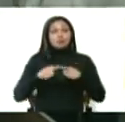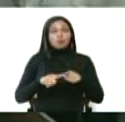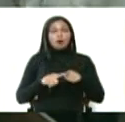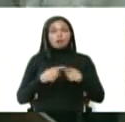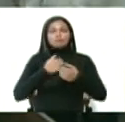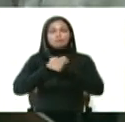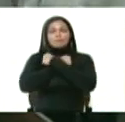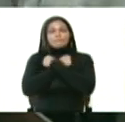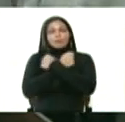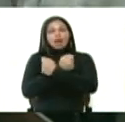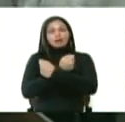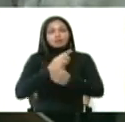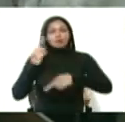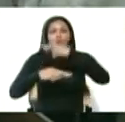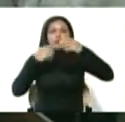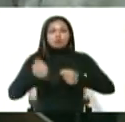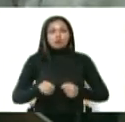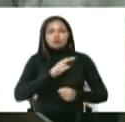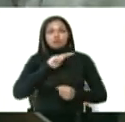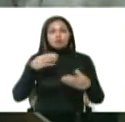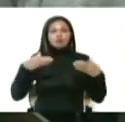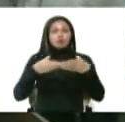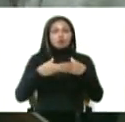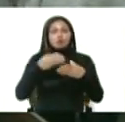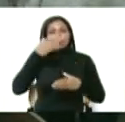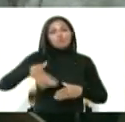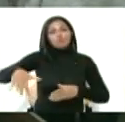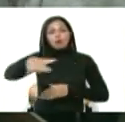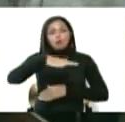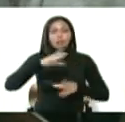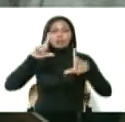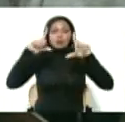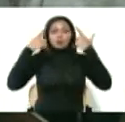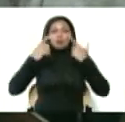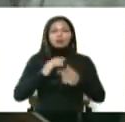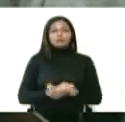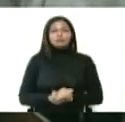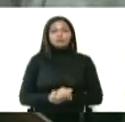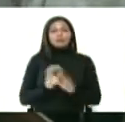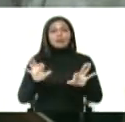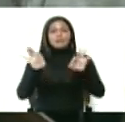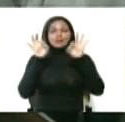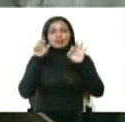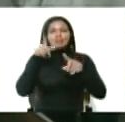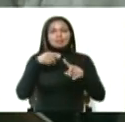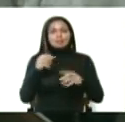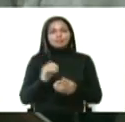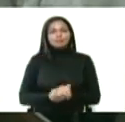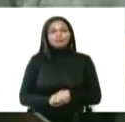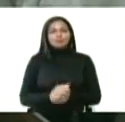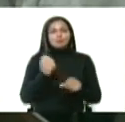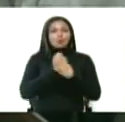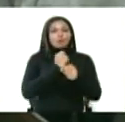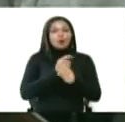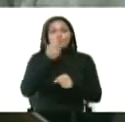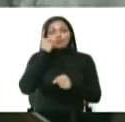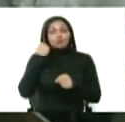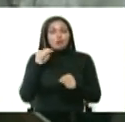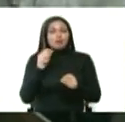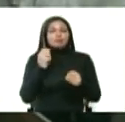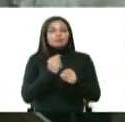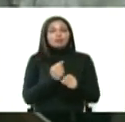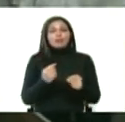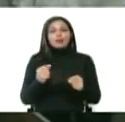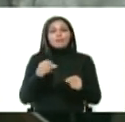fraternal abrazo revolucionario en nombre de todo el pueblo de La Guaira y de manera muy especial de todas las trabajadoras y trabajadores